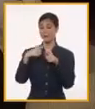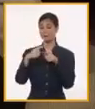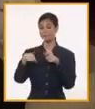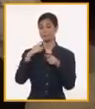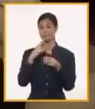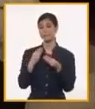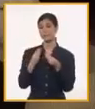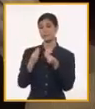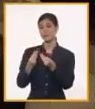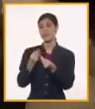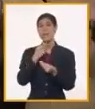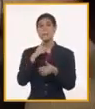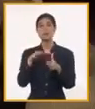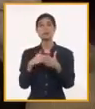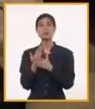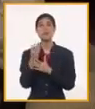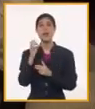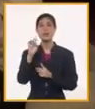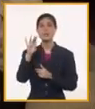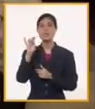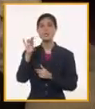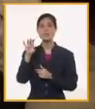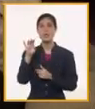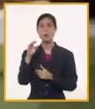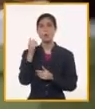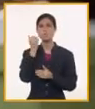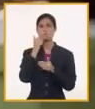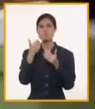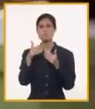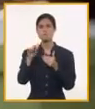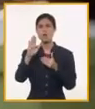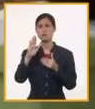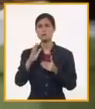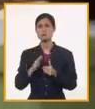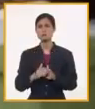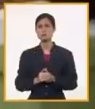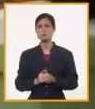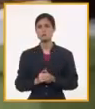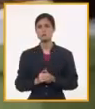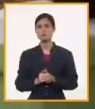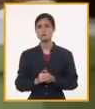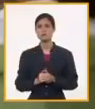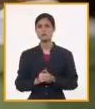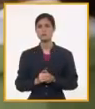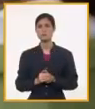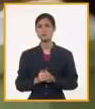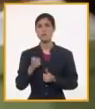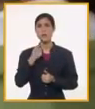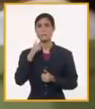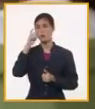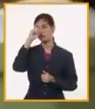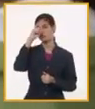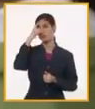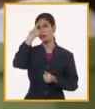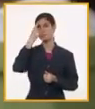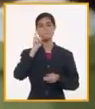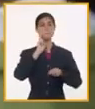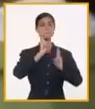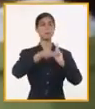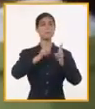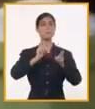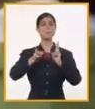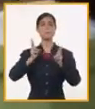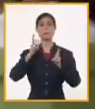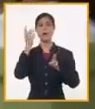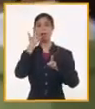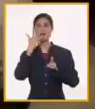ahí o más o menos, porque él mandó a buscar a todos los que tenían los